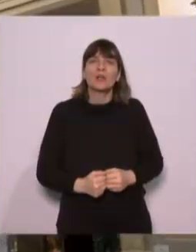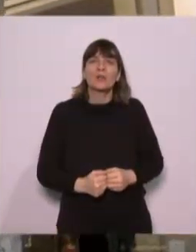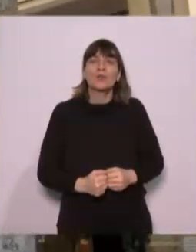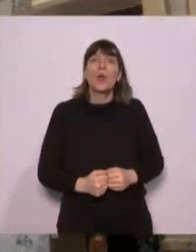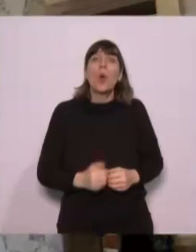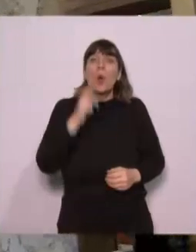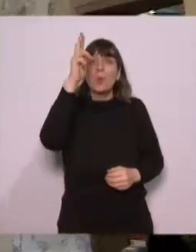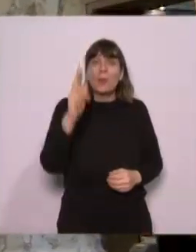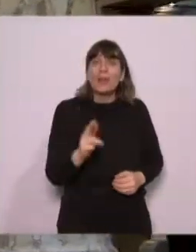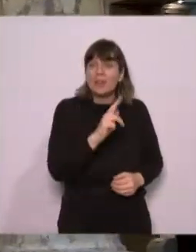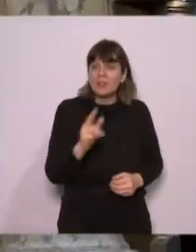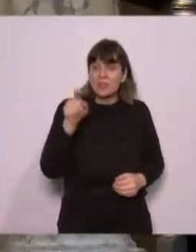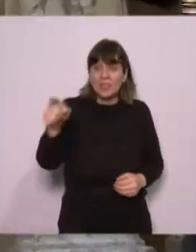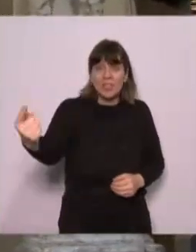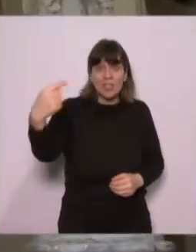alturas.